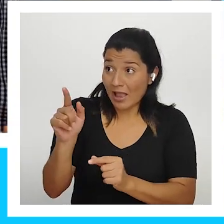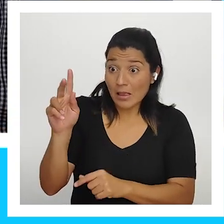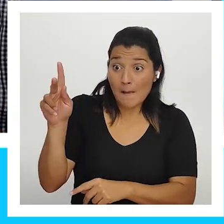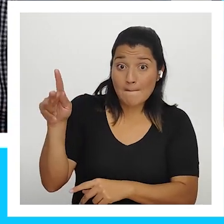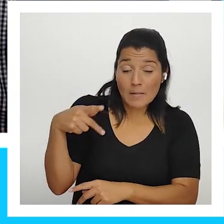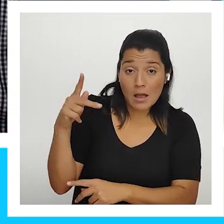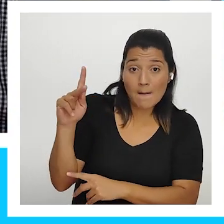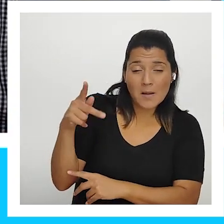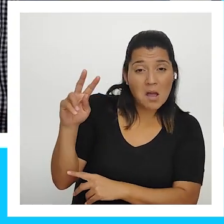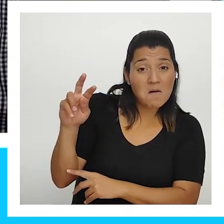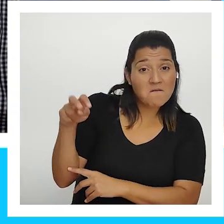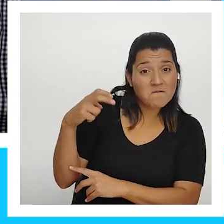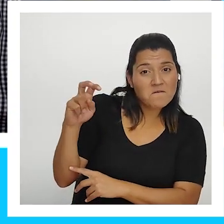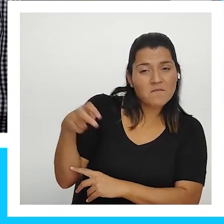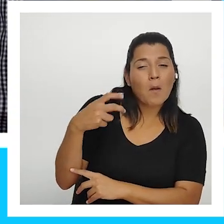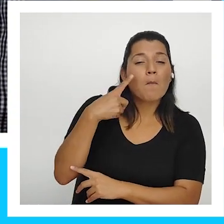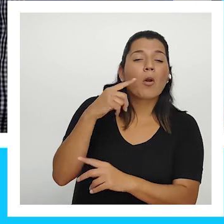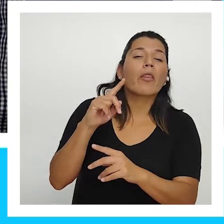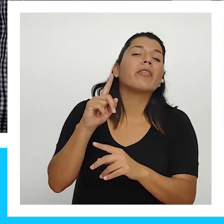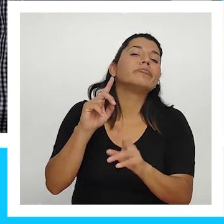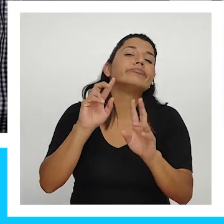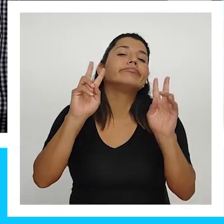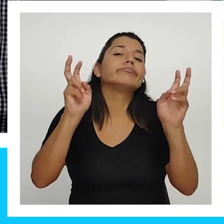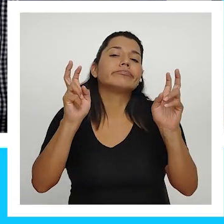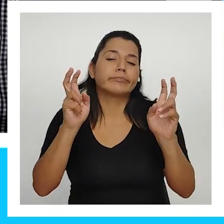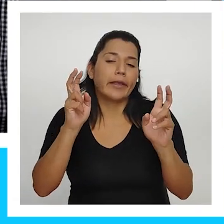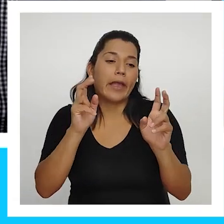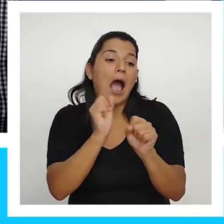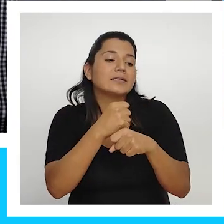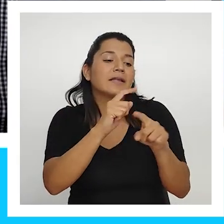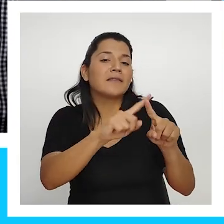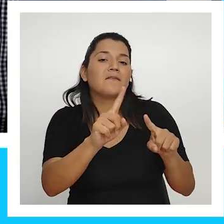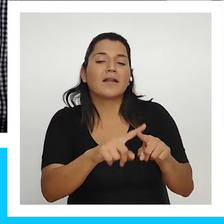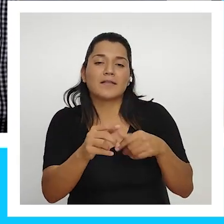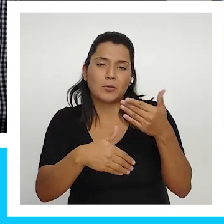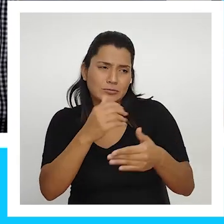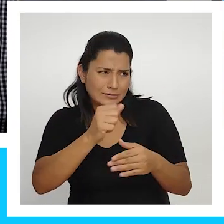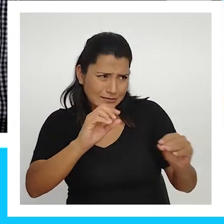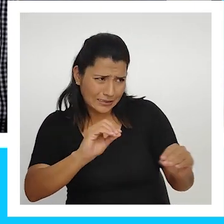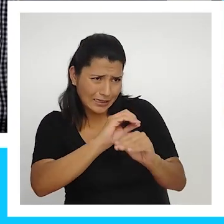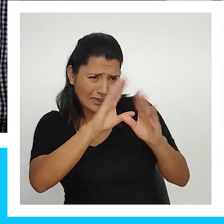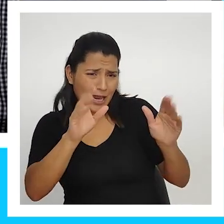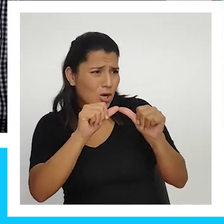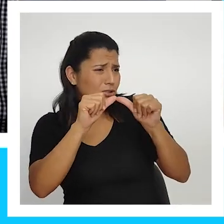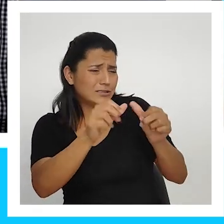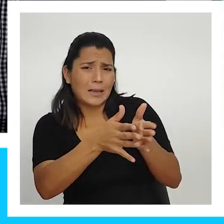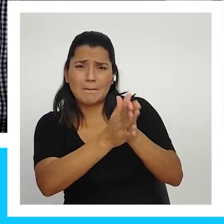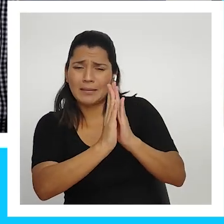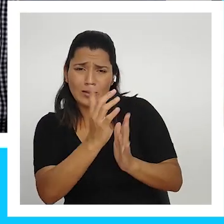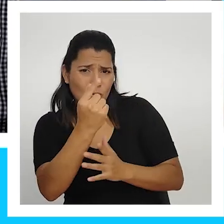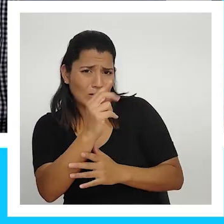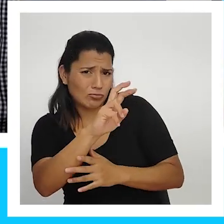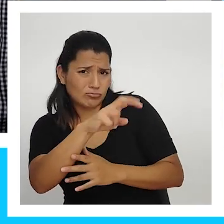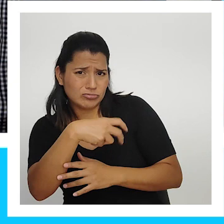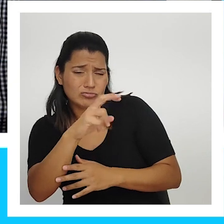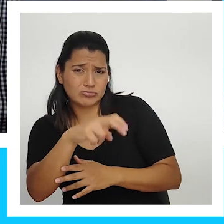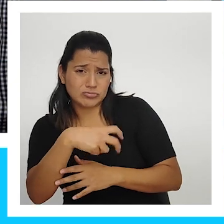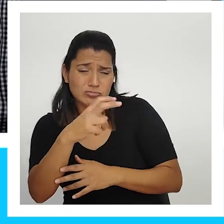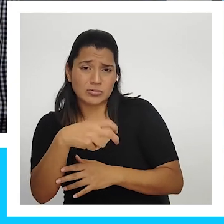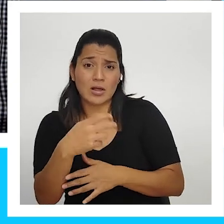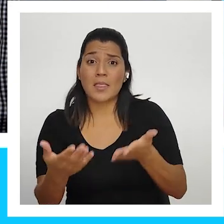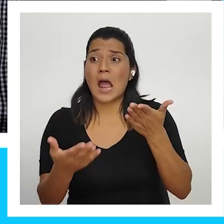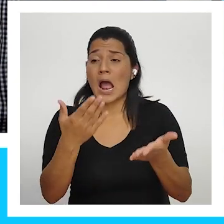tal. El tema del dinero es importante mencionarlo, porque no quiere decir, cuando hablamos, por ejemplo, de 300 a 3.000 dólares, no quiere decir que de una vez le